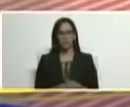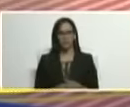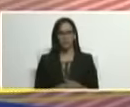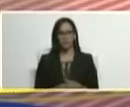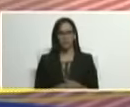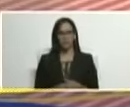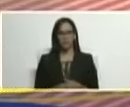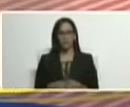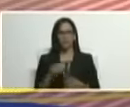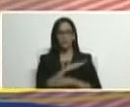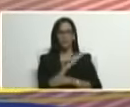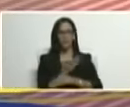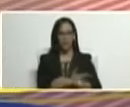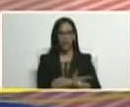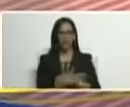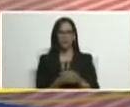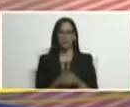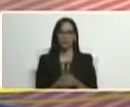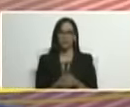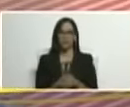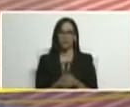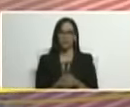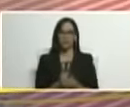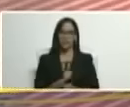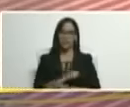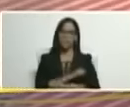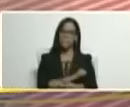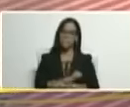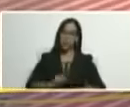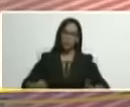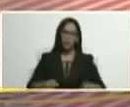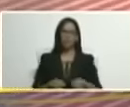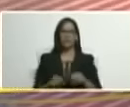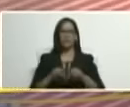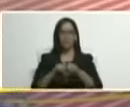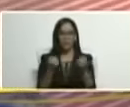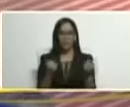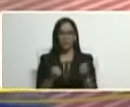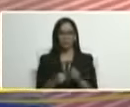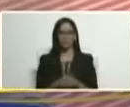Inclaudicable, indeclinable, inevitable,